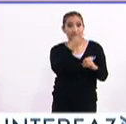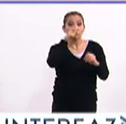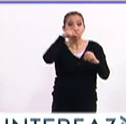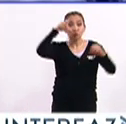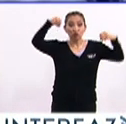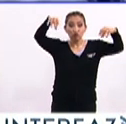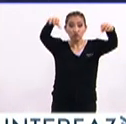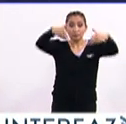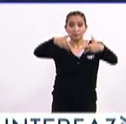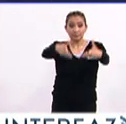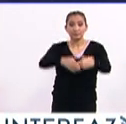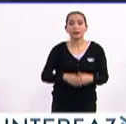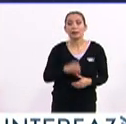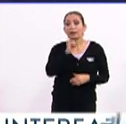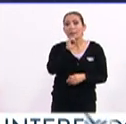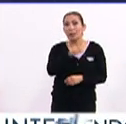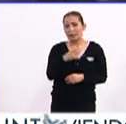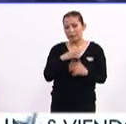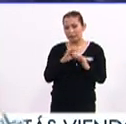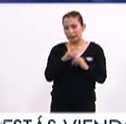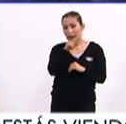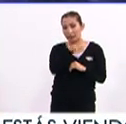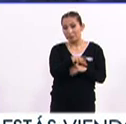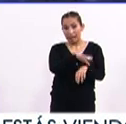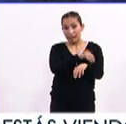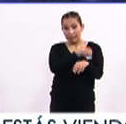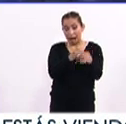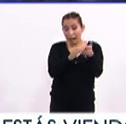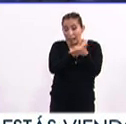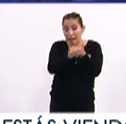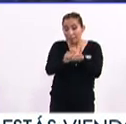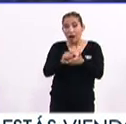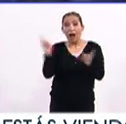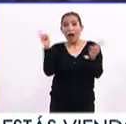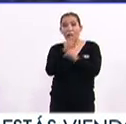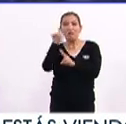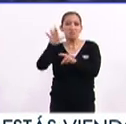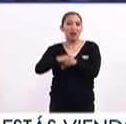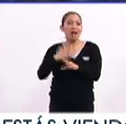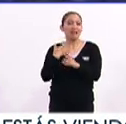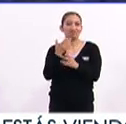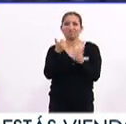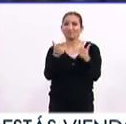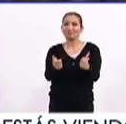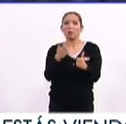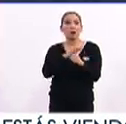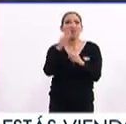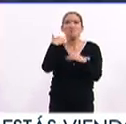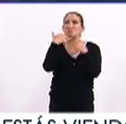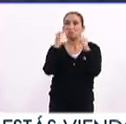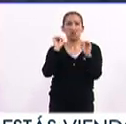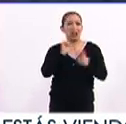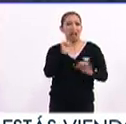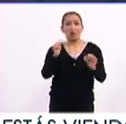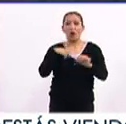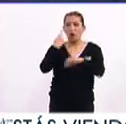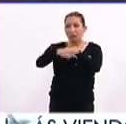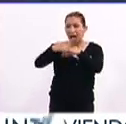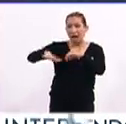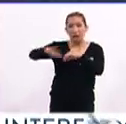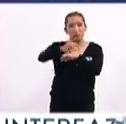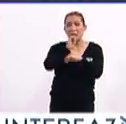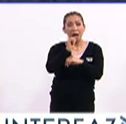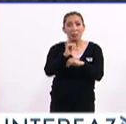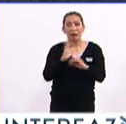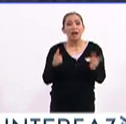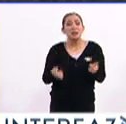alumbrado público. Además, explicó que de las energías renovables, la eólica es la más eficiente porque no contamina, no erosiona el entorno y su